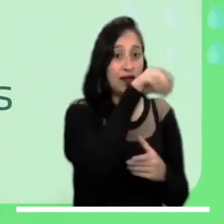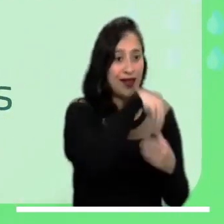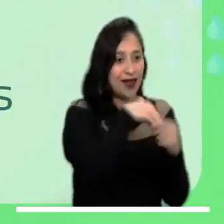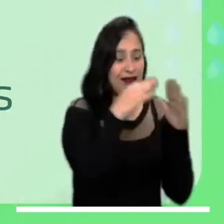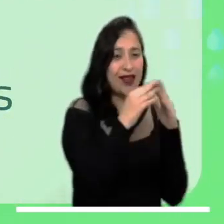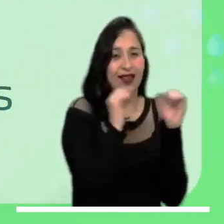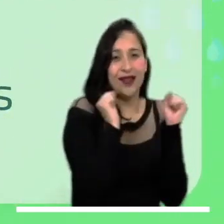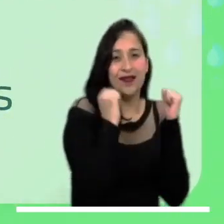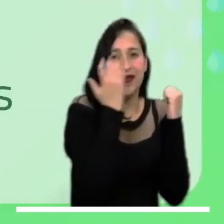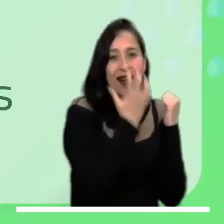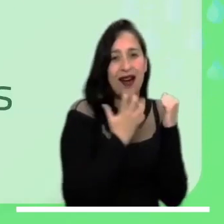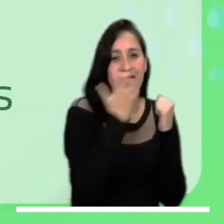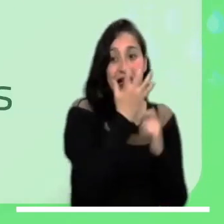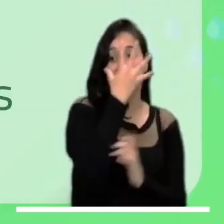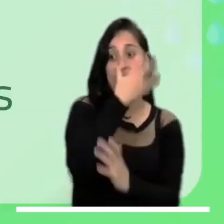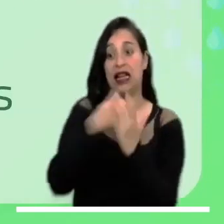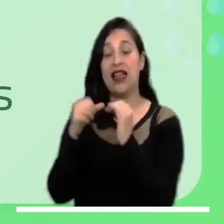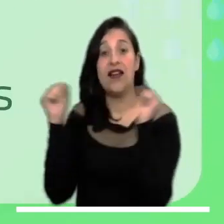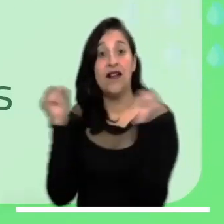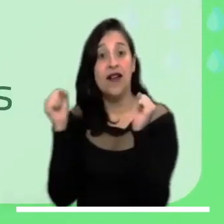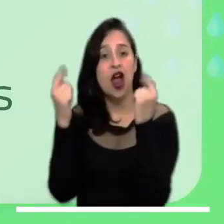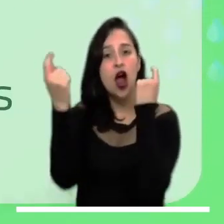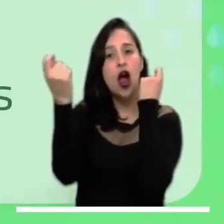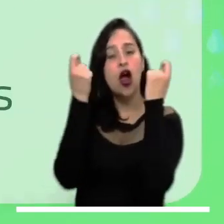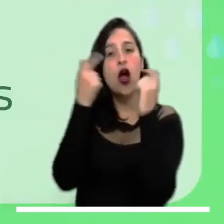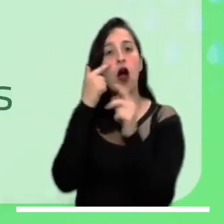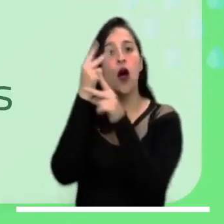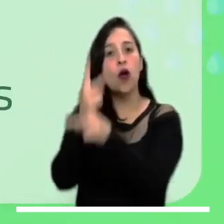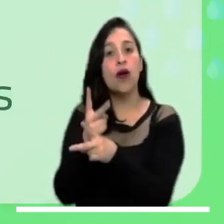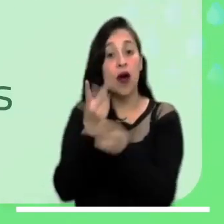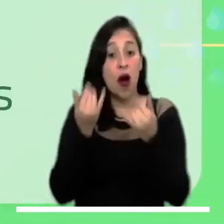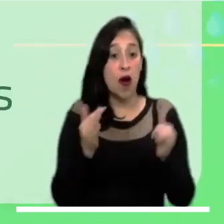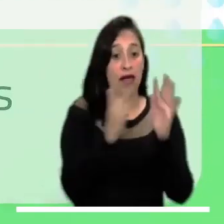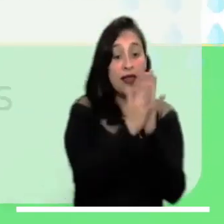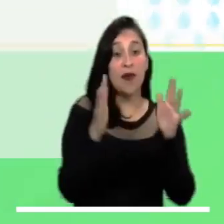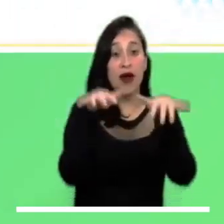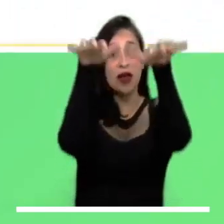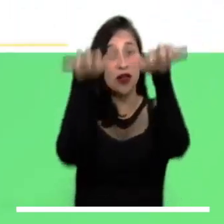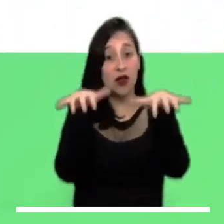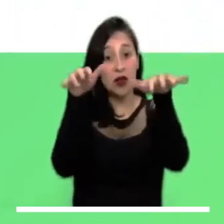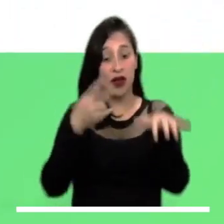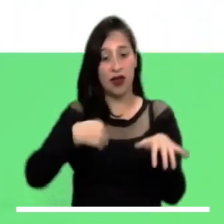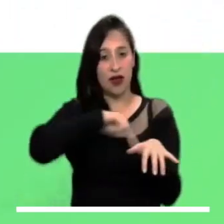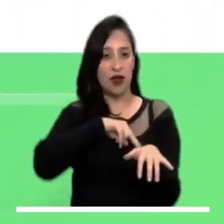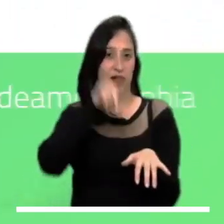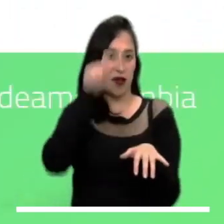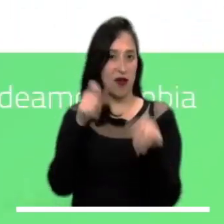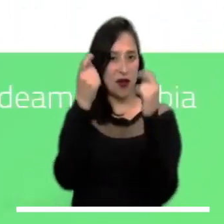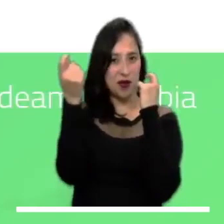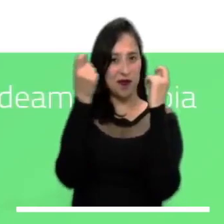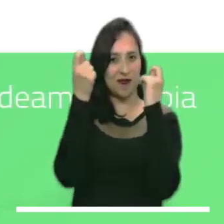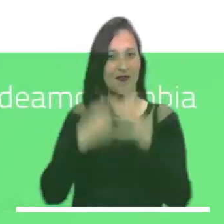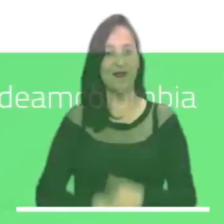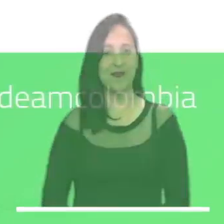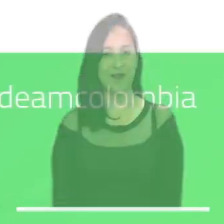a cambios súbitos de temperatura. En esta temporada de lluvias, todos debemos estar preparados.